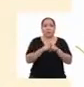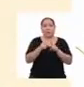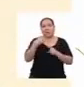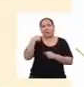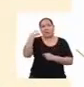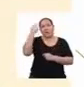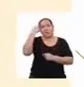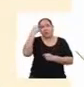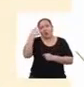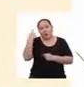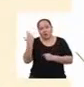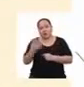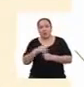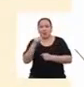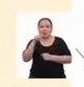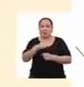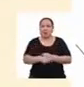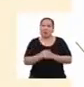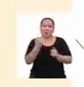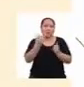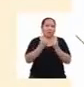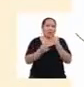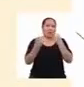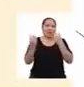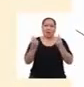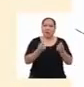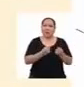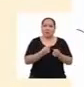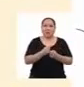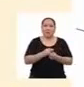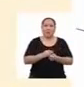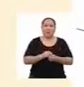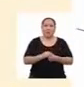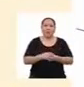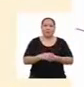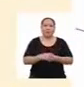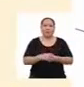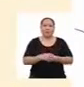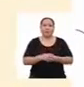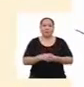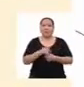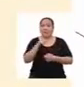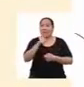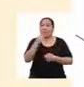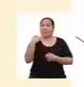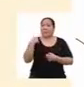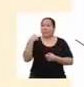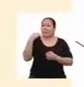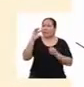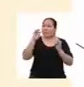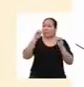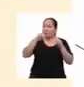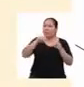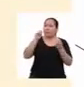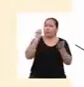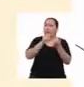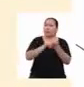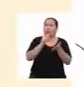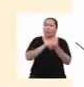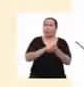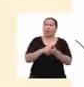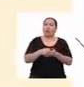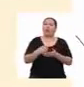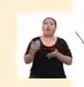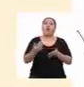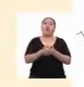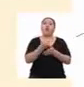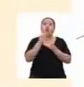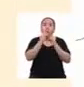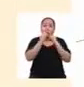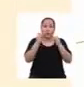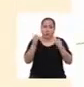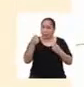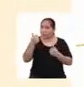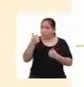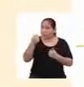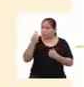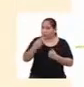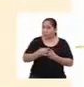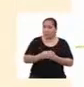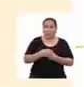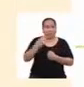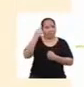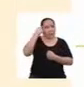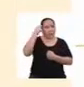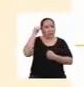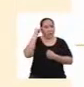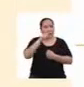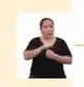pensábamos que esto terminaría pronto. Aquí creo que podemos colocar otro punto y comenzar una nueva oración, ¿no? Creo